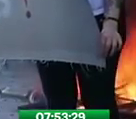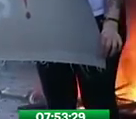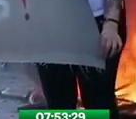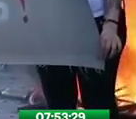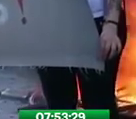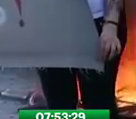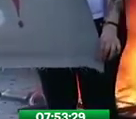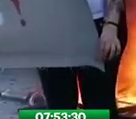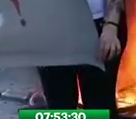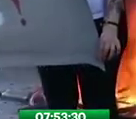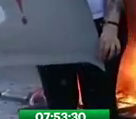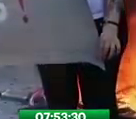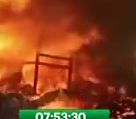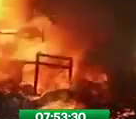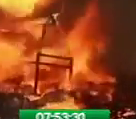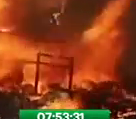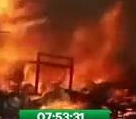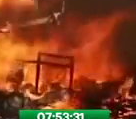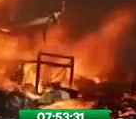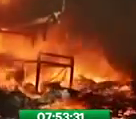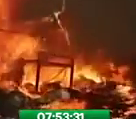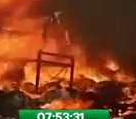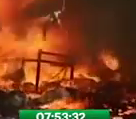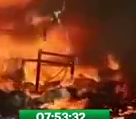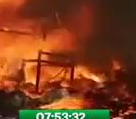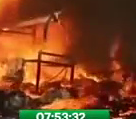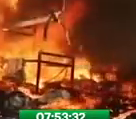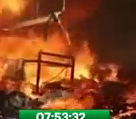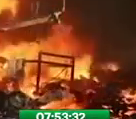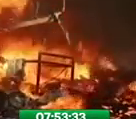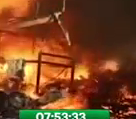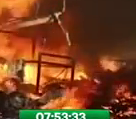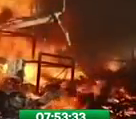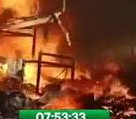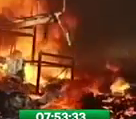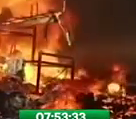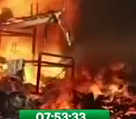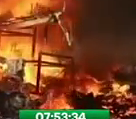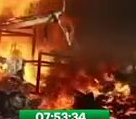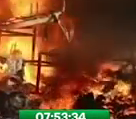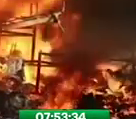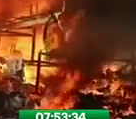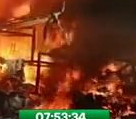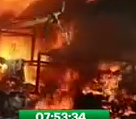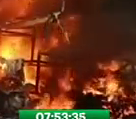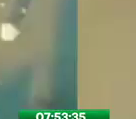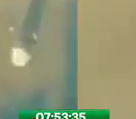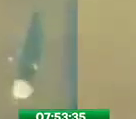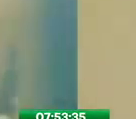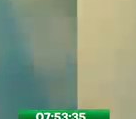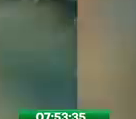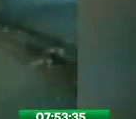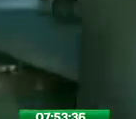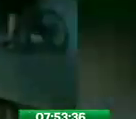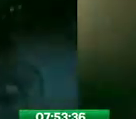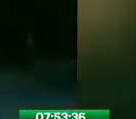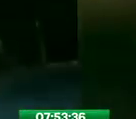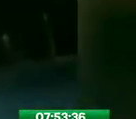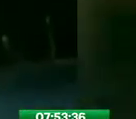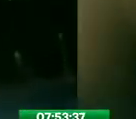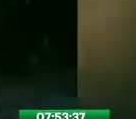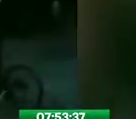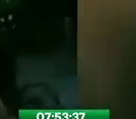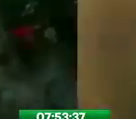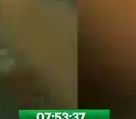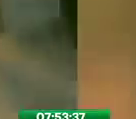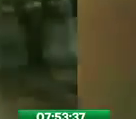las calles de Santiago de Chile para exigir profundos cambios económicos y la creación de una nueva constitución. Pero nuevamente se